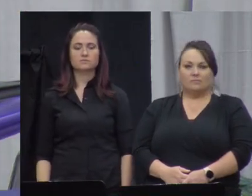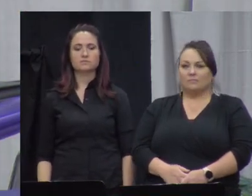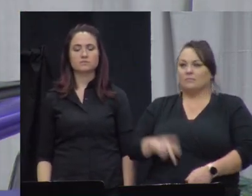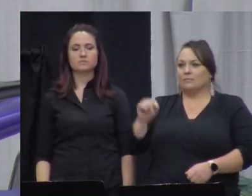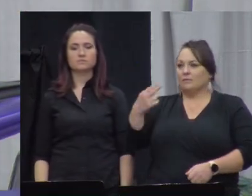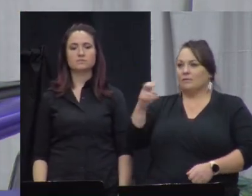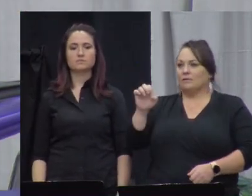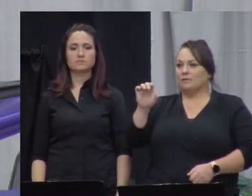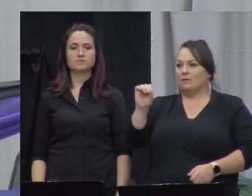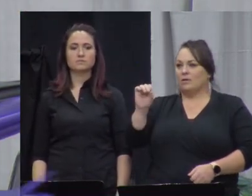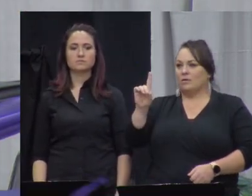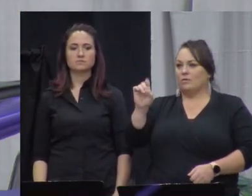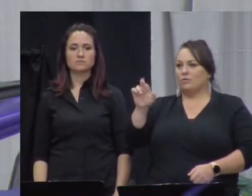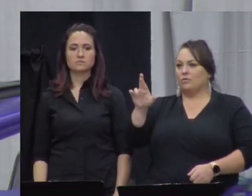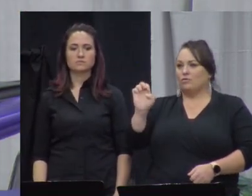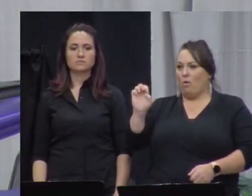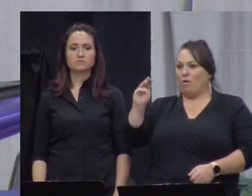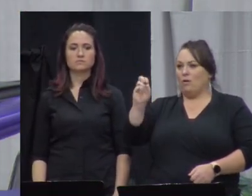Theodore Morrison.